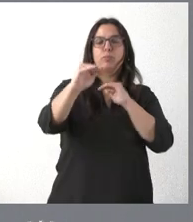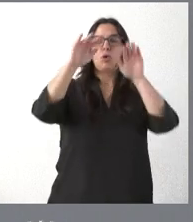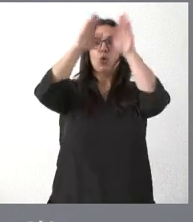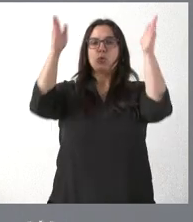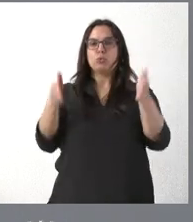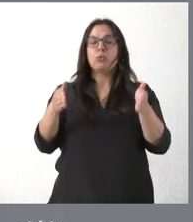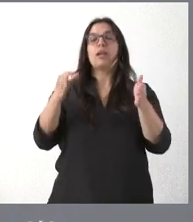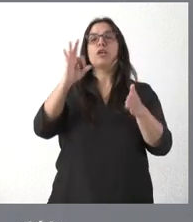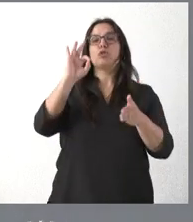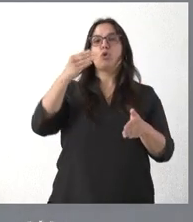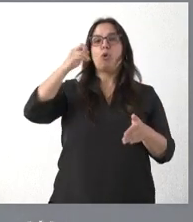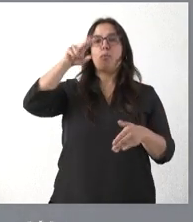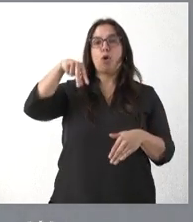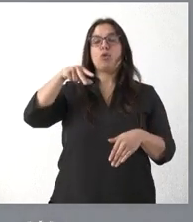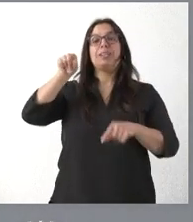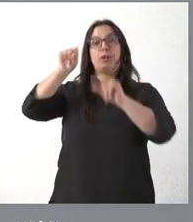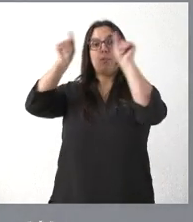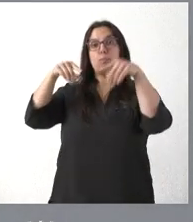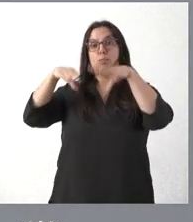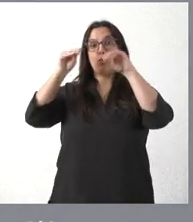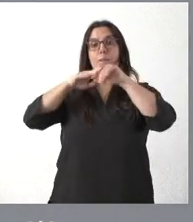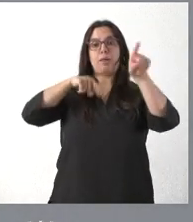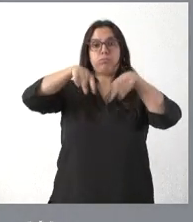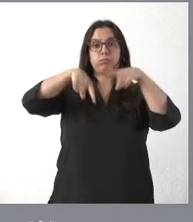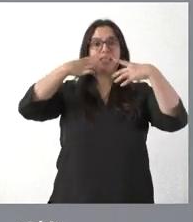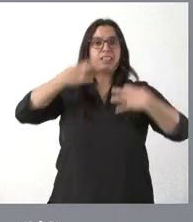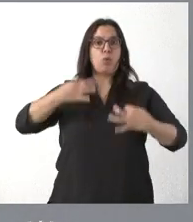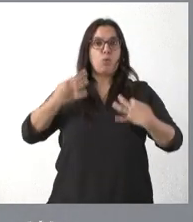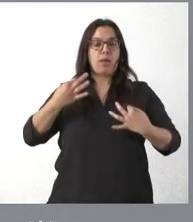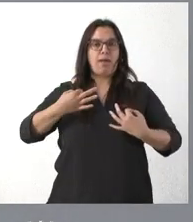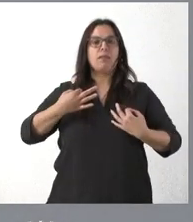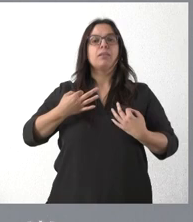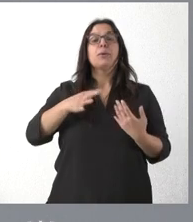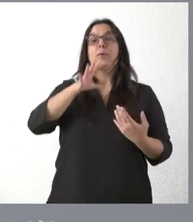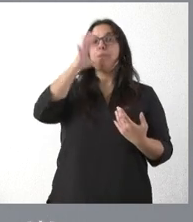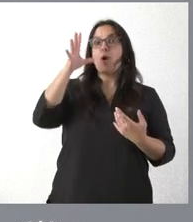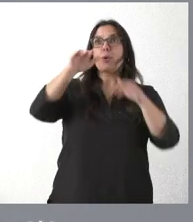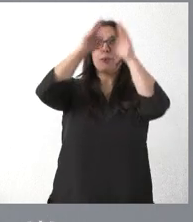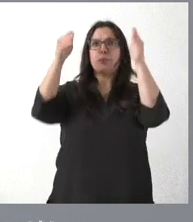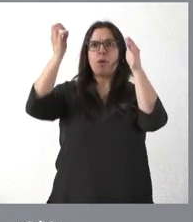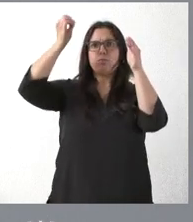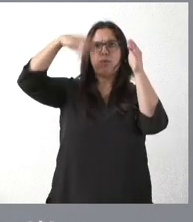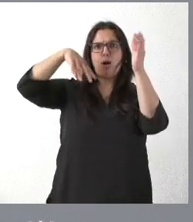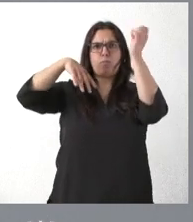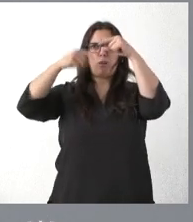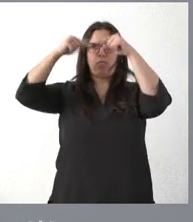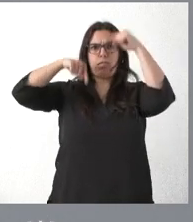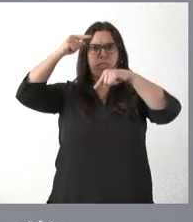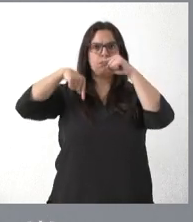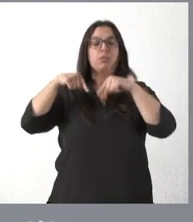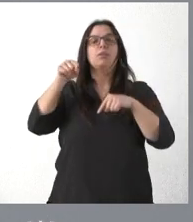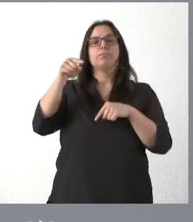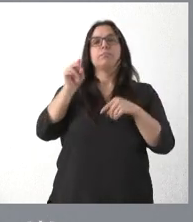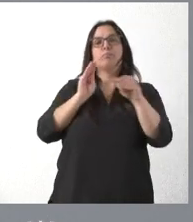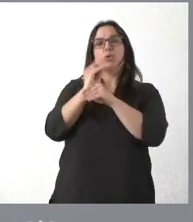del sobrón de Burgos para garantizar la seguridad Vial ante los desprendimientos son 235.000 euros de inversión